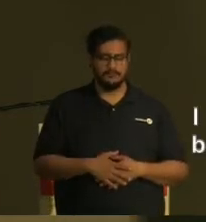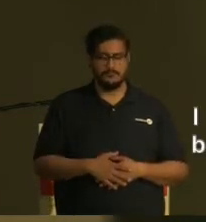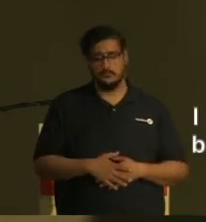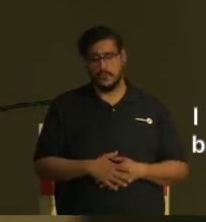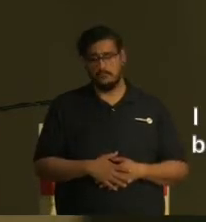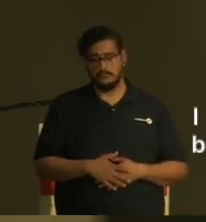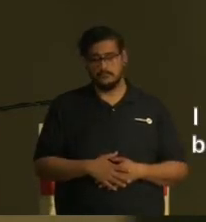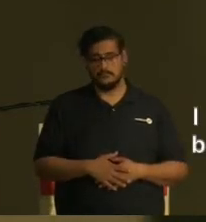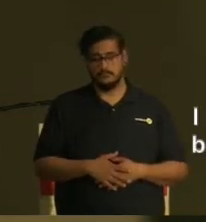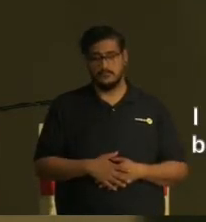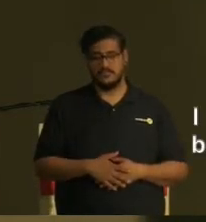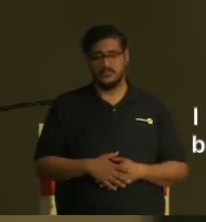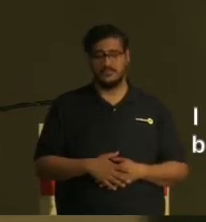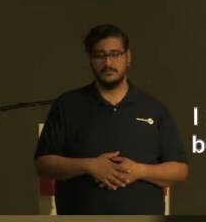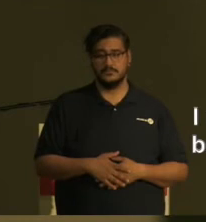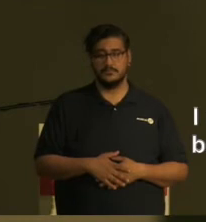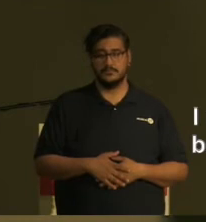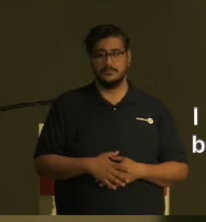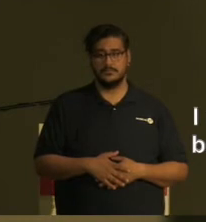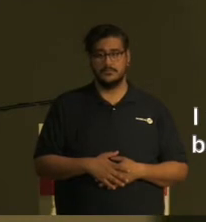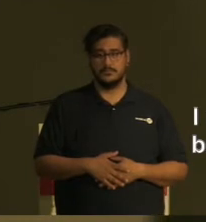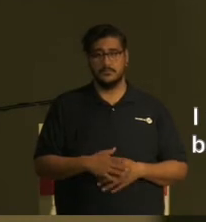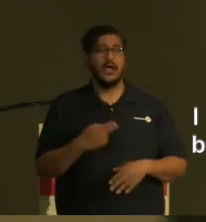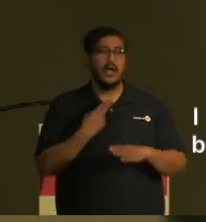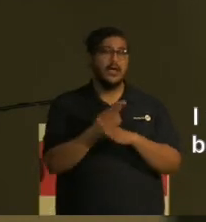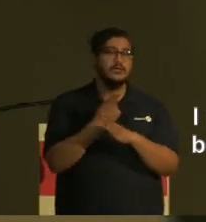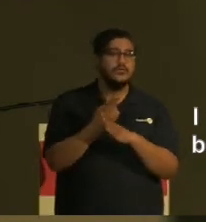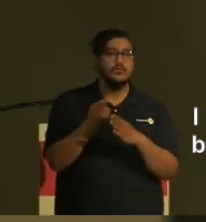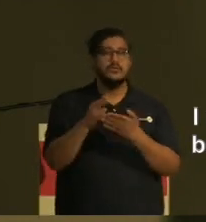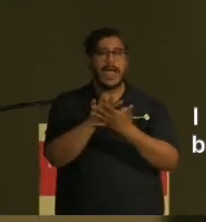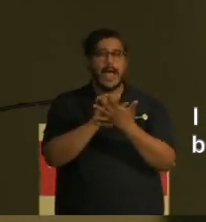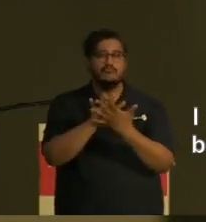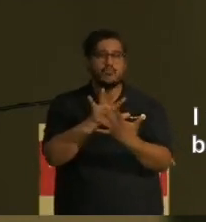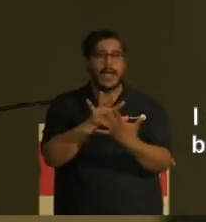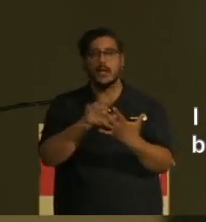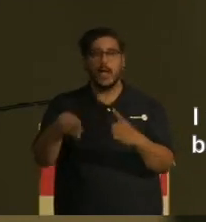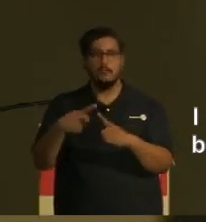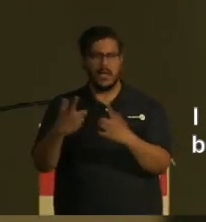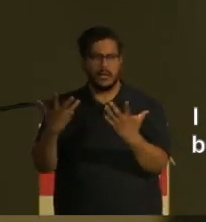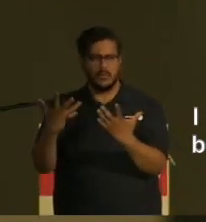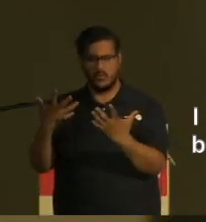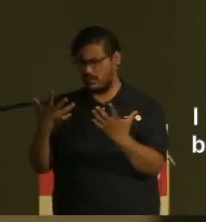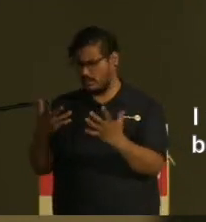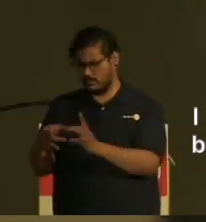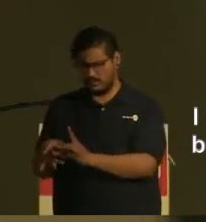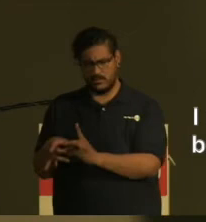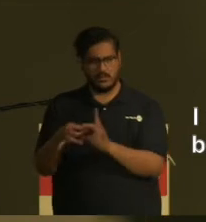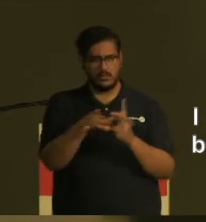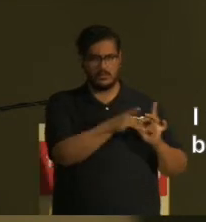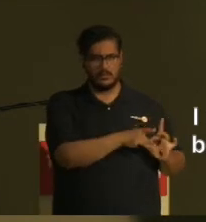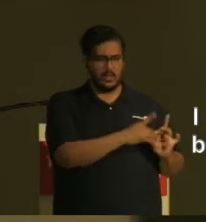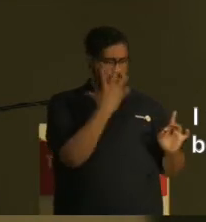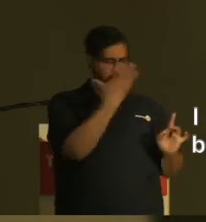bueno, si bajo el nivel de abstracción de qué es la belleza y la muerte, ¿no?, las relaciones entre belleza y muerte, bajo